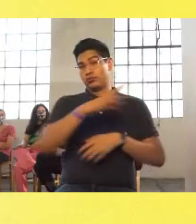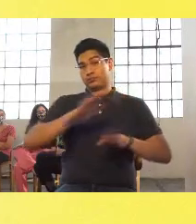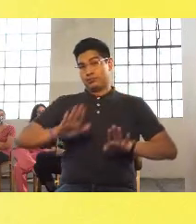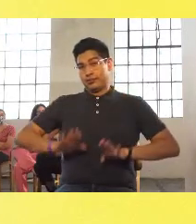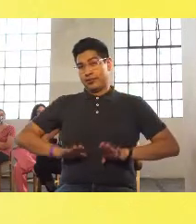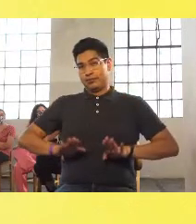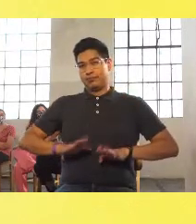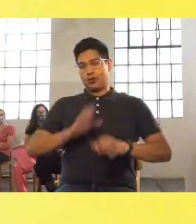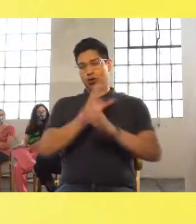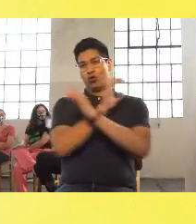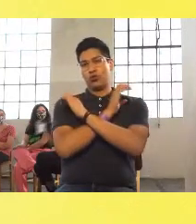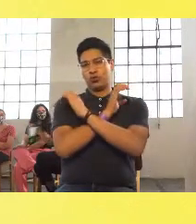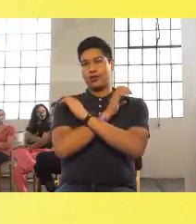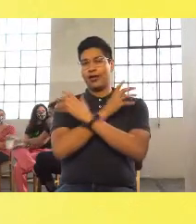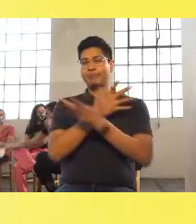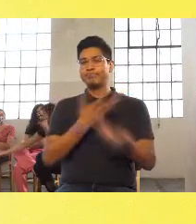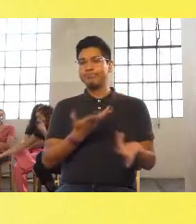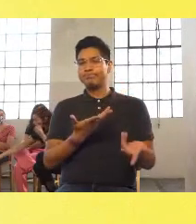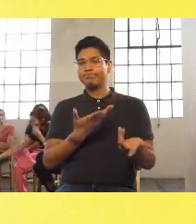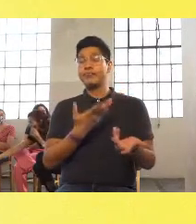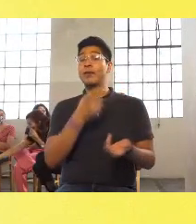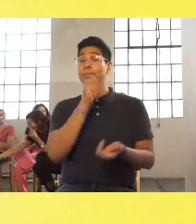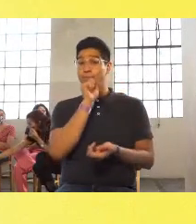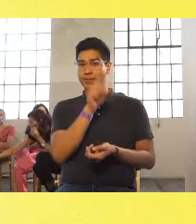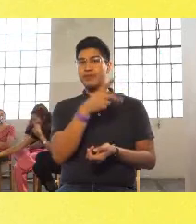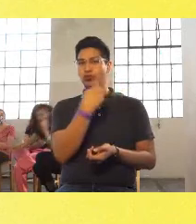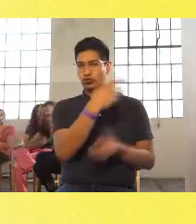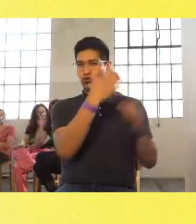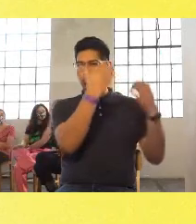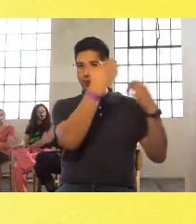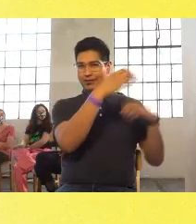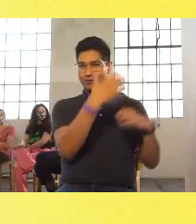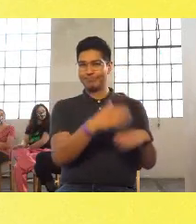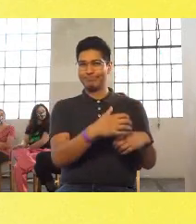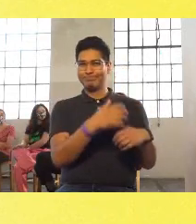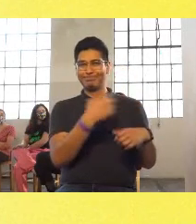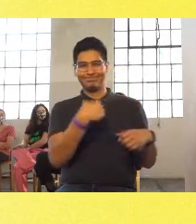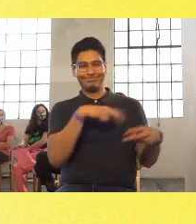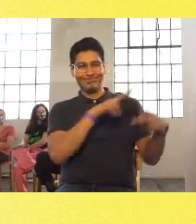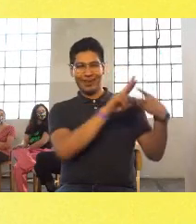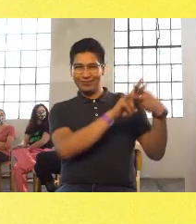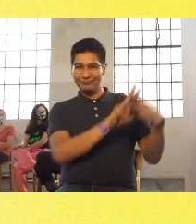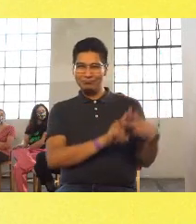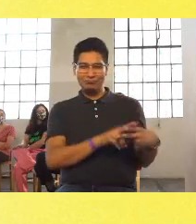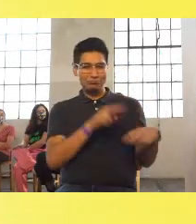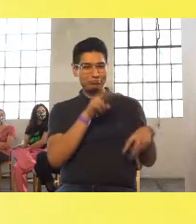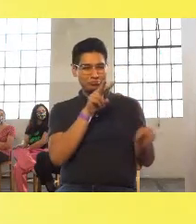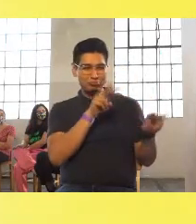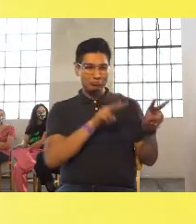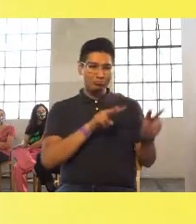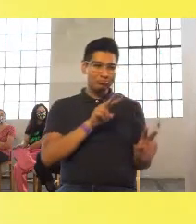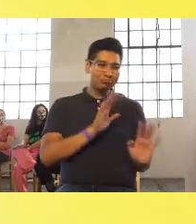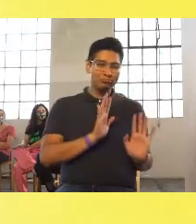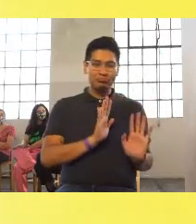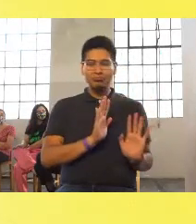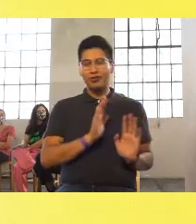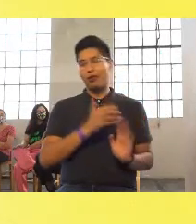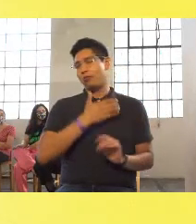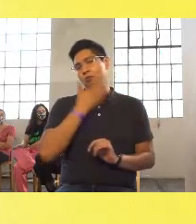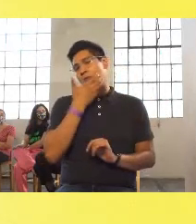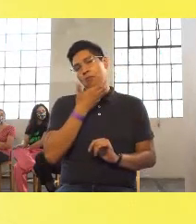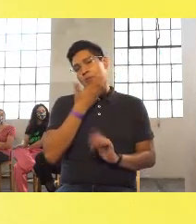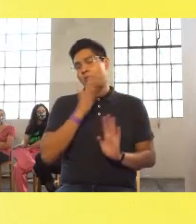y hechos tras ciertas publicaciones, con ciertos hashtags, como que ya le vas agarrando la onda a sus comportamientos, ¿no?